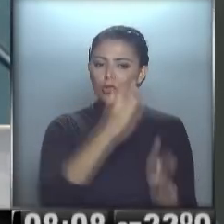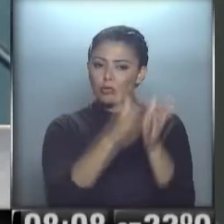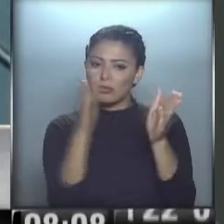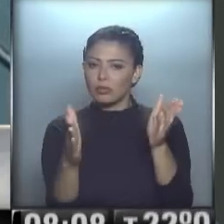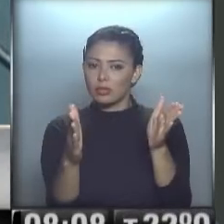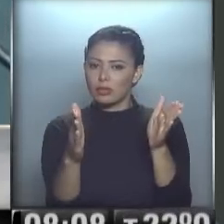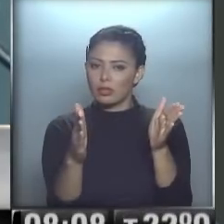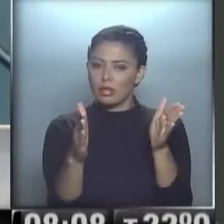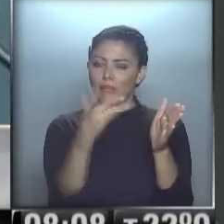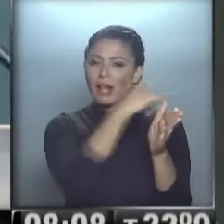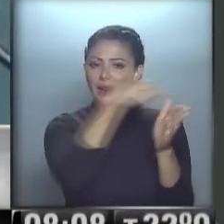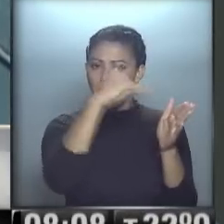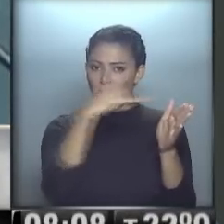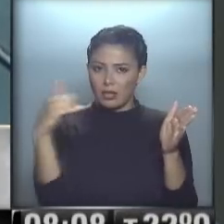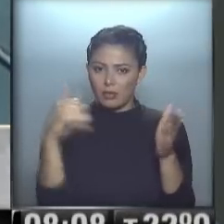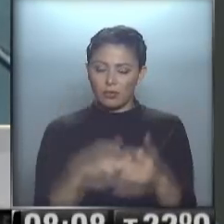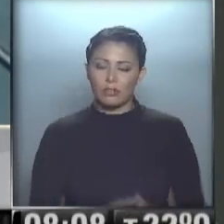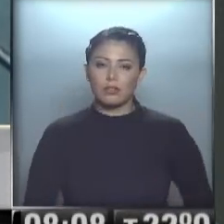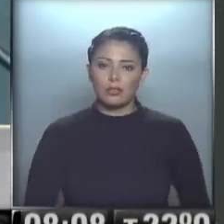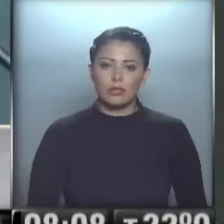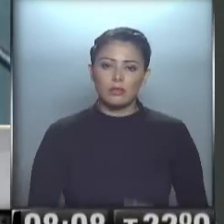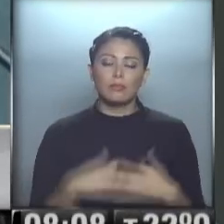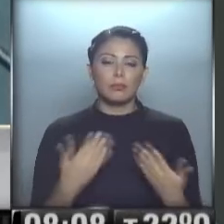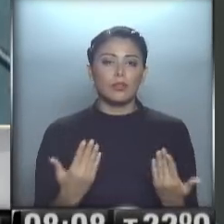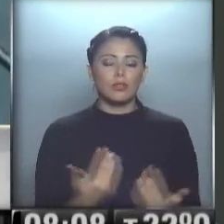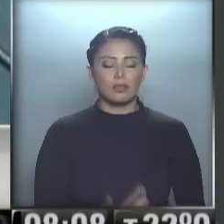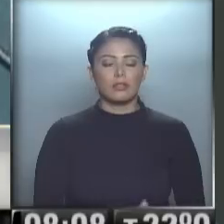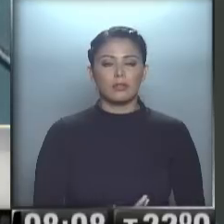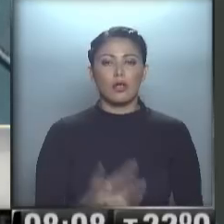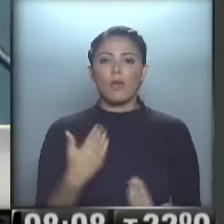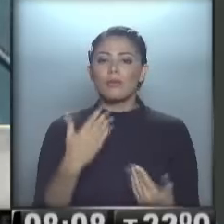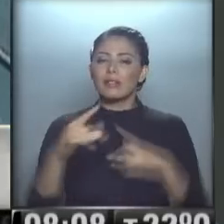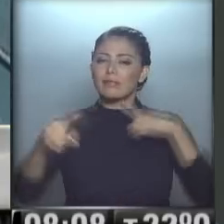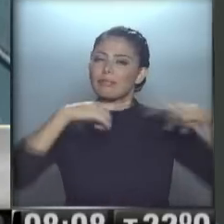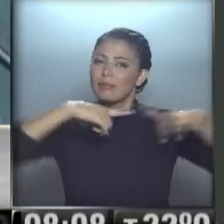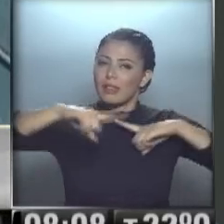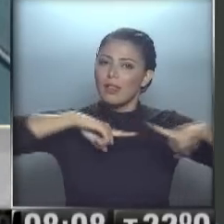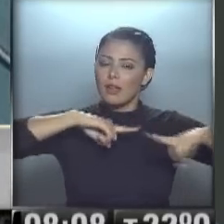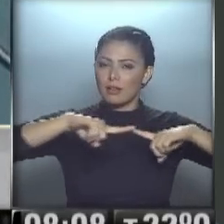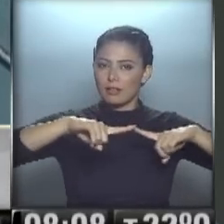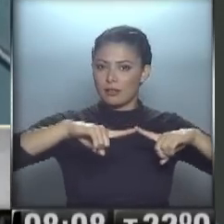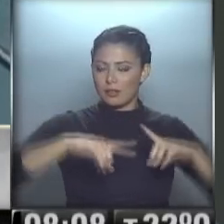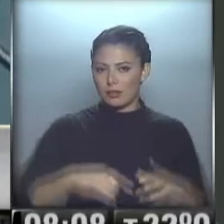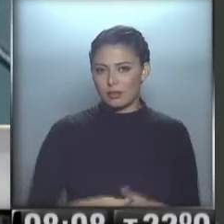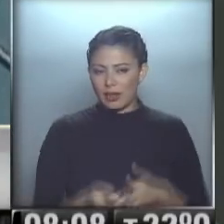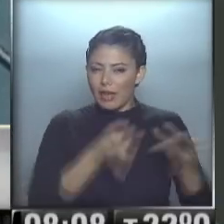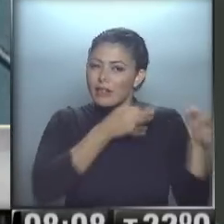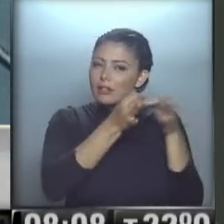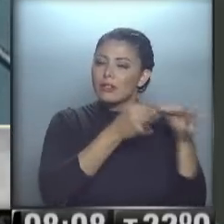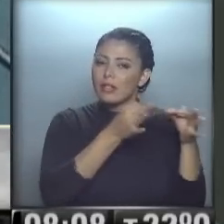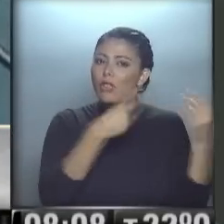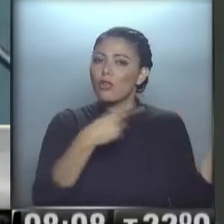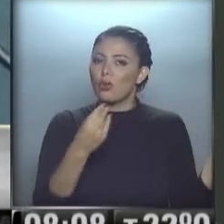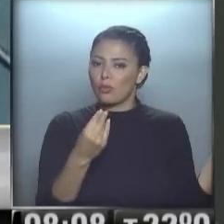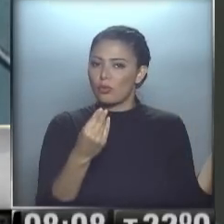resultado fiscal negativo precisamente para atender una estrategia que tiene que ver con eh la